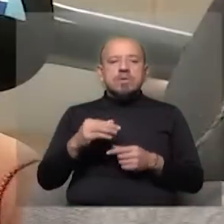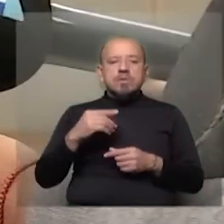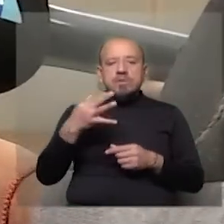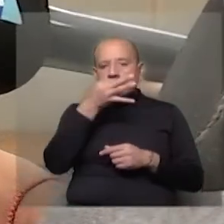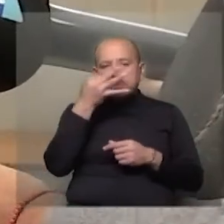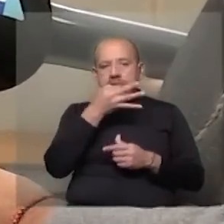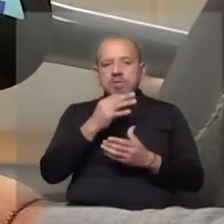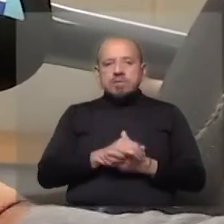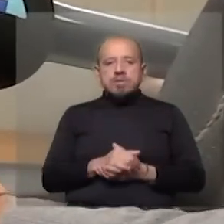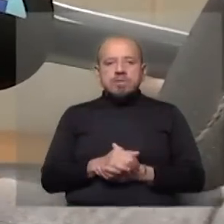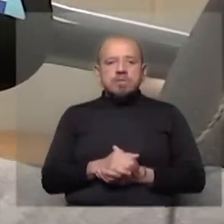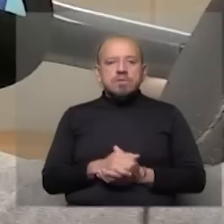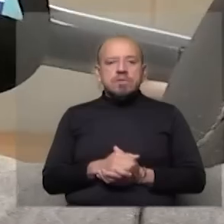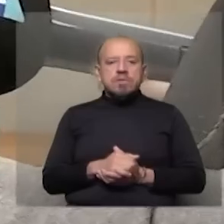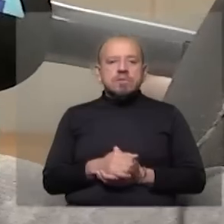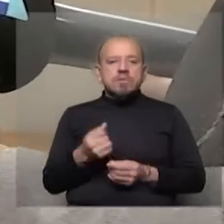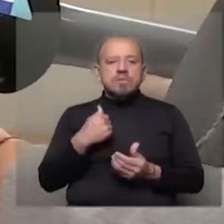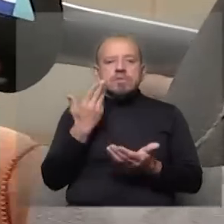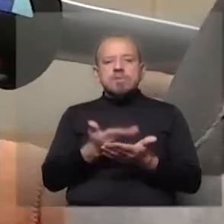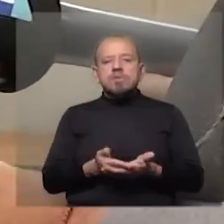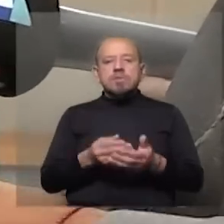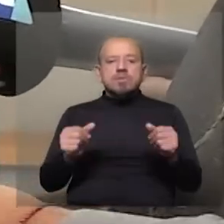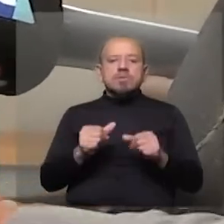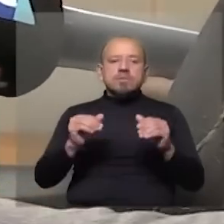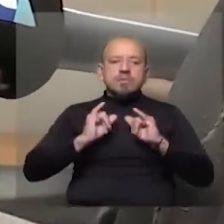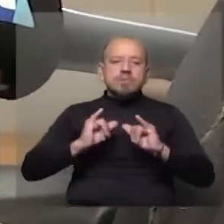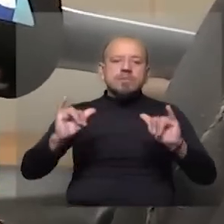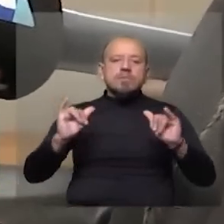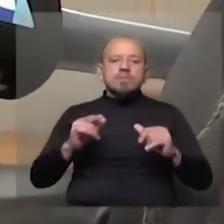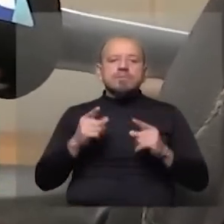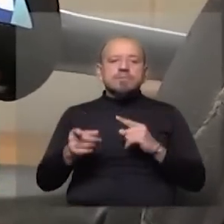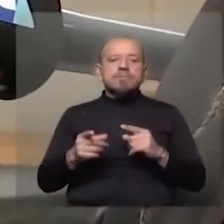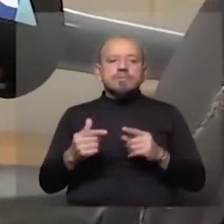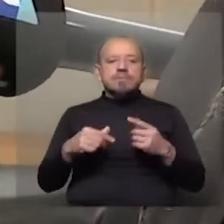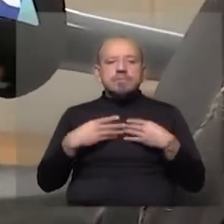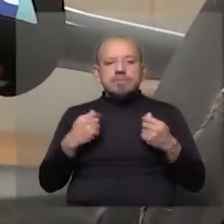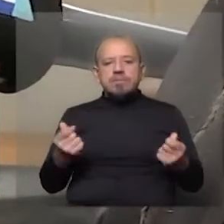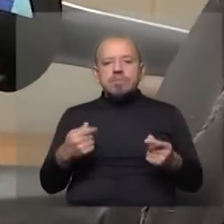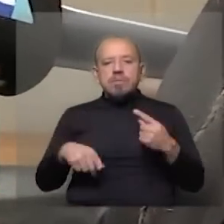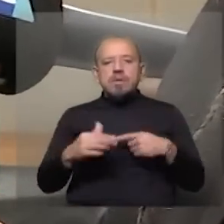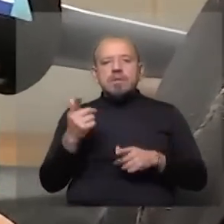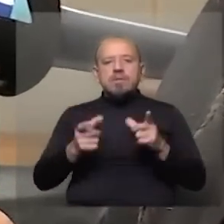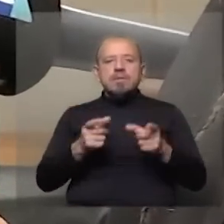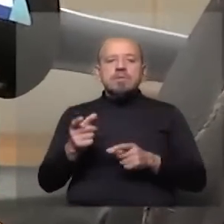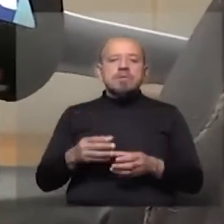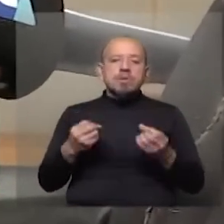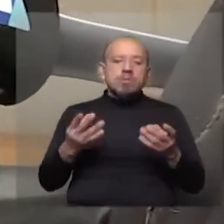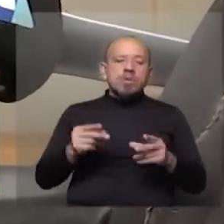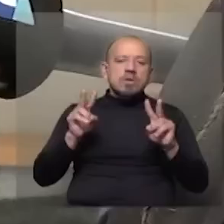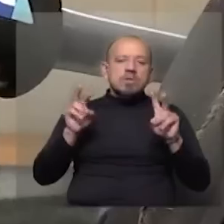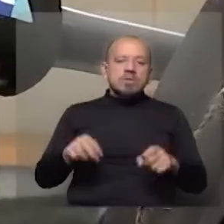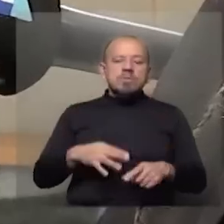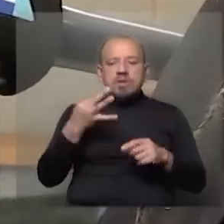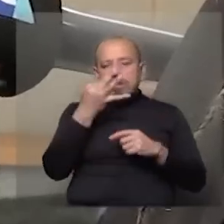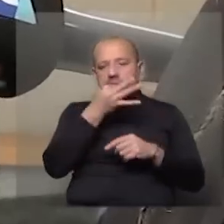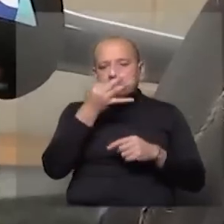drogas nos propusimos hacer una campaña en la cual sensibilizar el conjunto de la población porque el tema de la adición